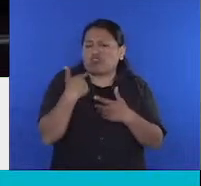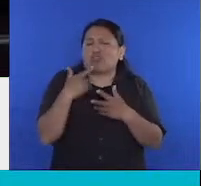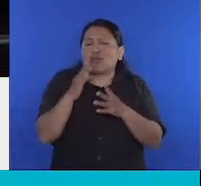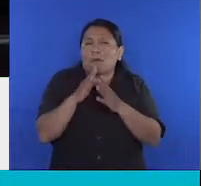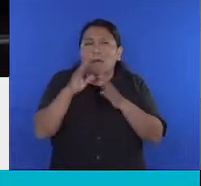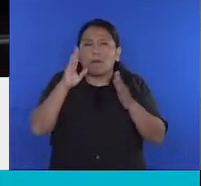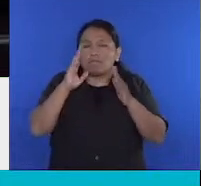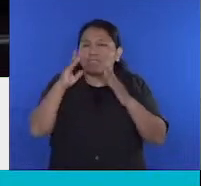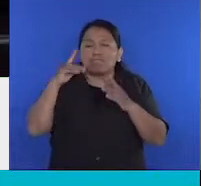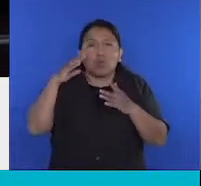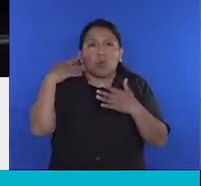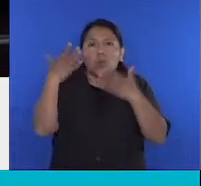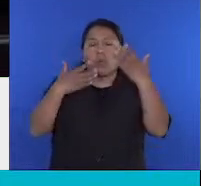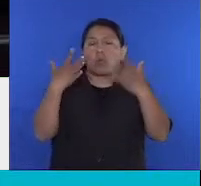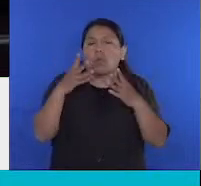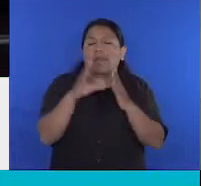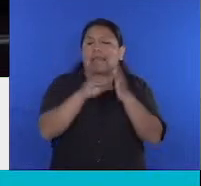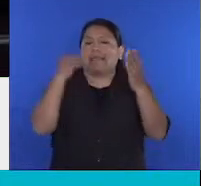educativo.